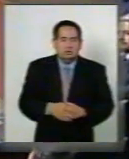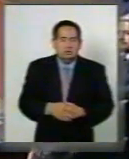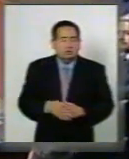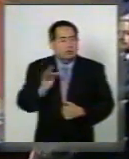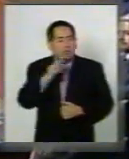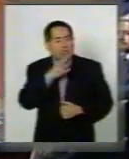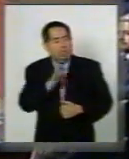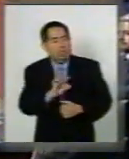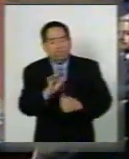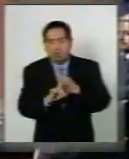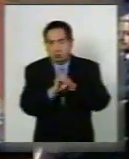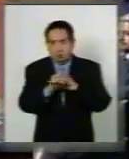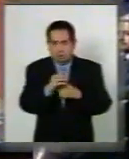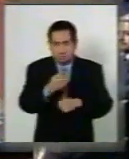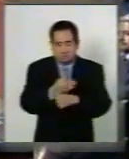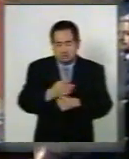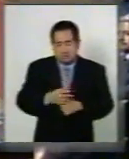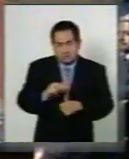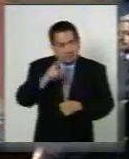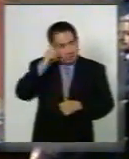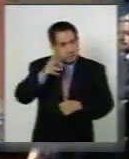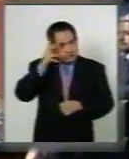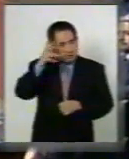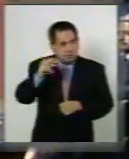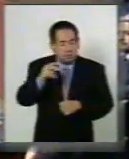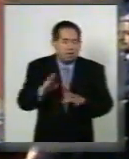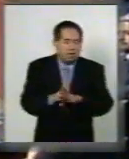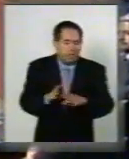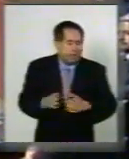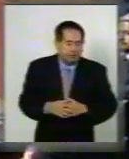Minimizar los problemas ahora y hacia el futuro